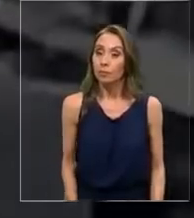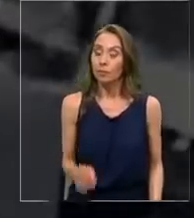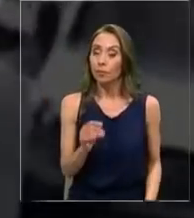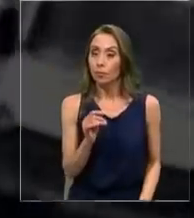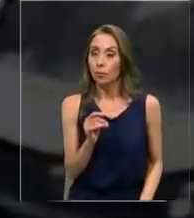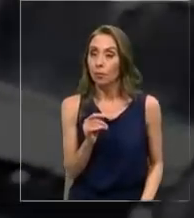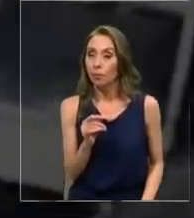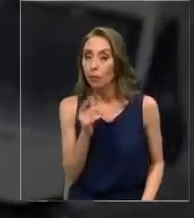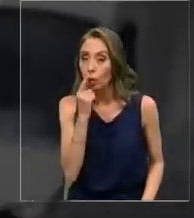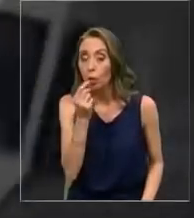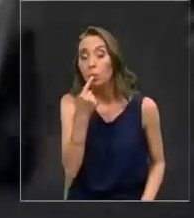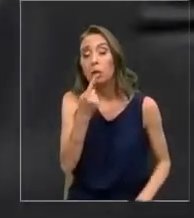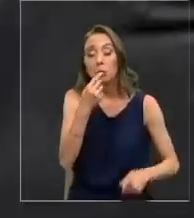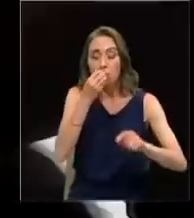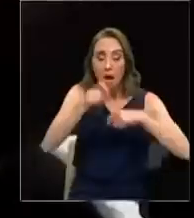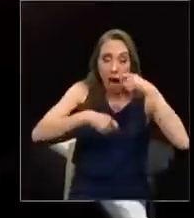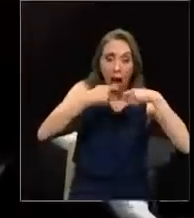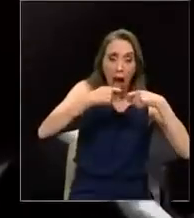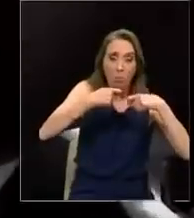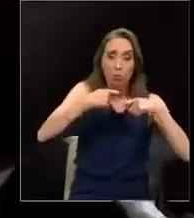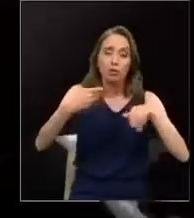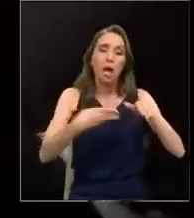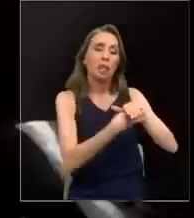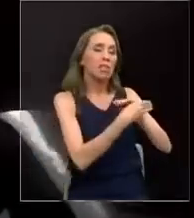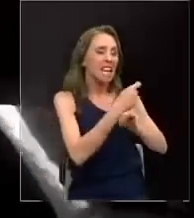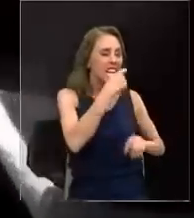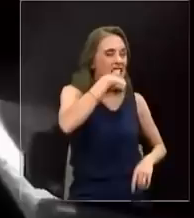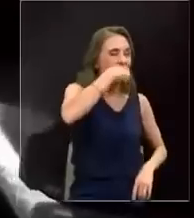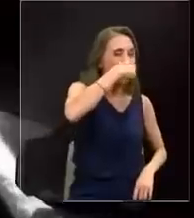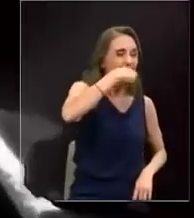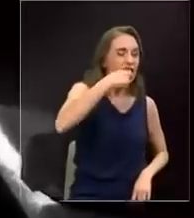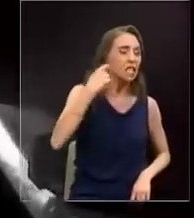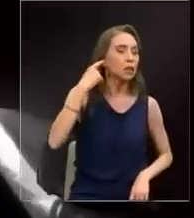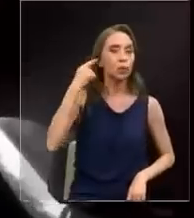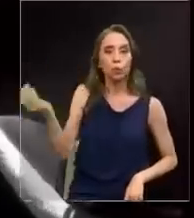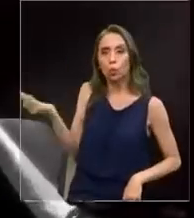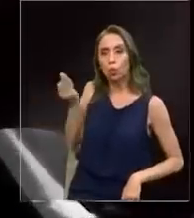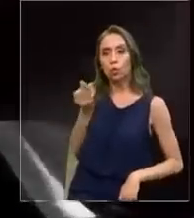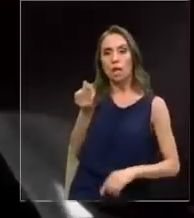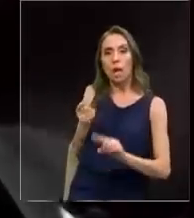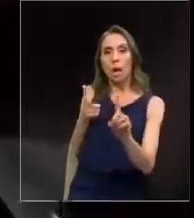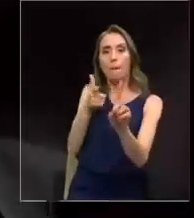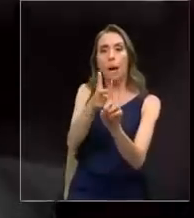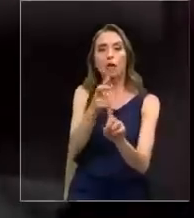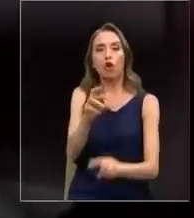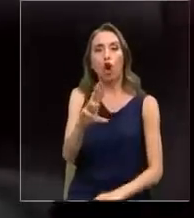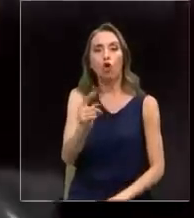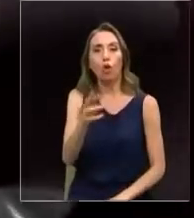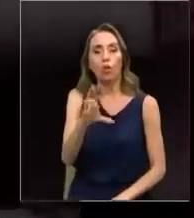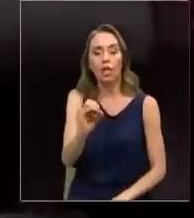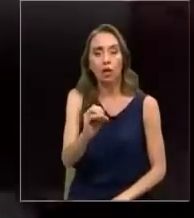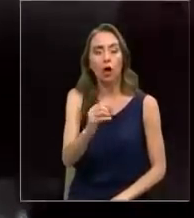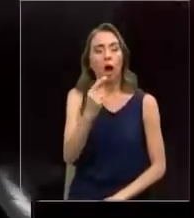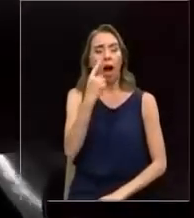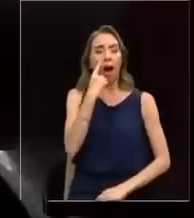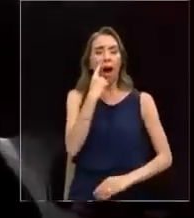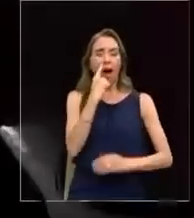estaba almorzando, me vine a lavar los dientes y escuché que le dispararon a los orejos. Y salimos todos para afuera y ya